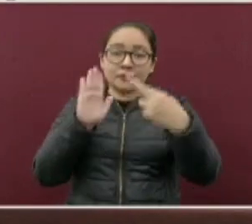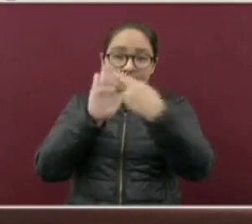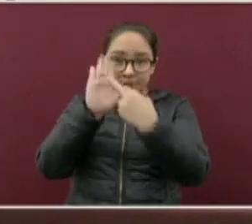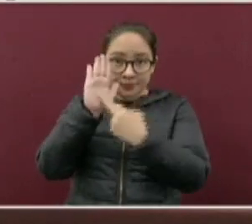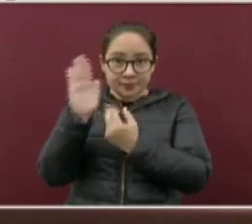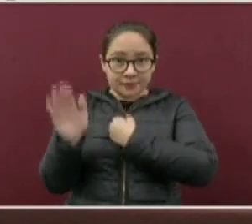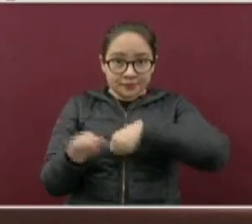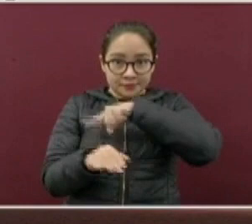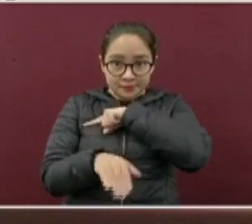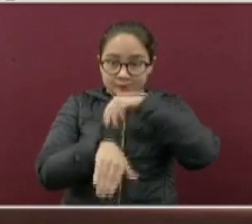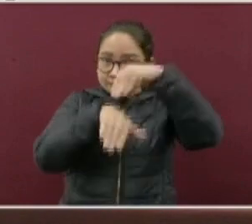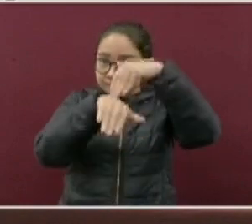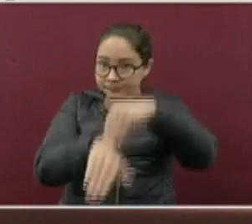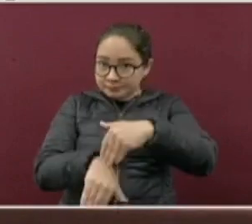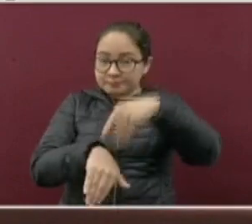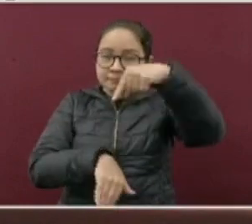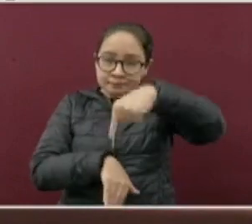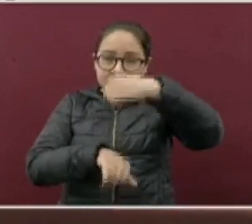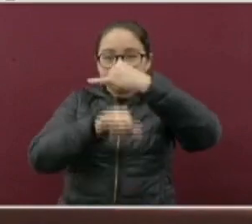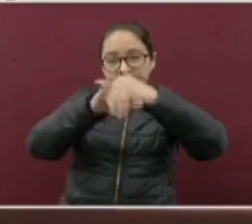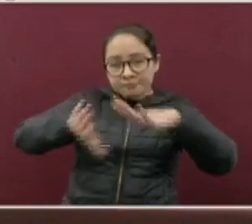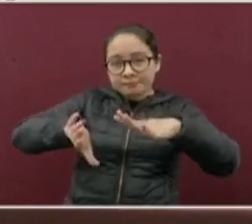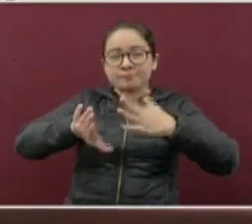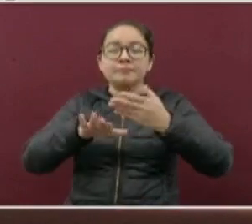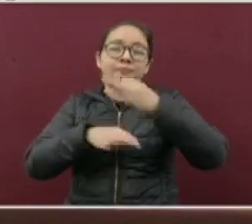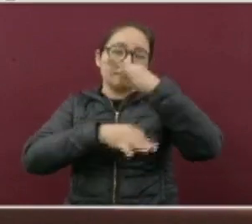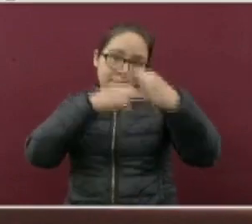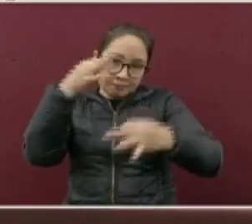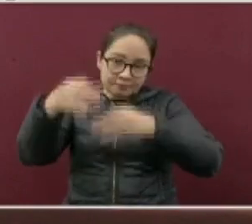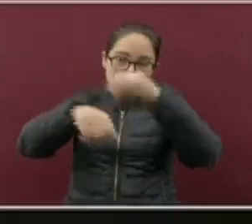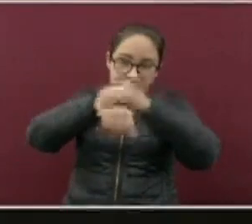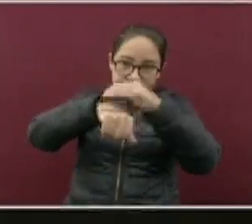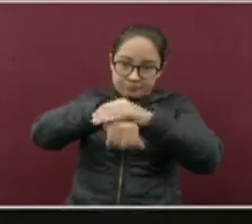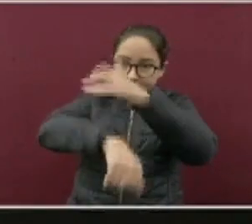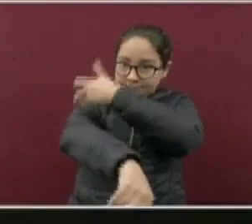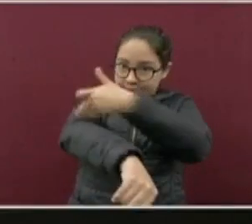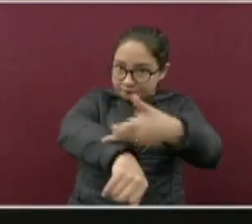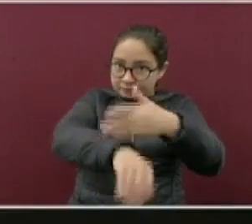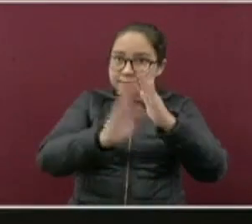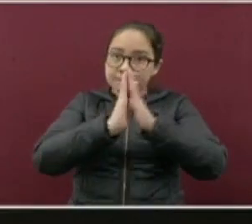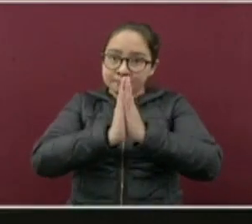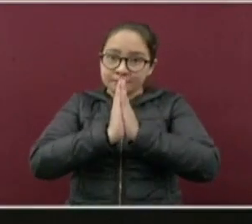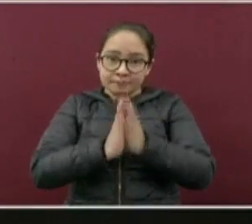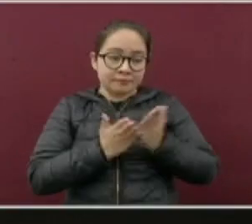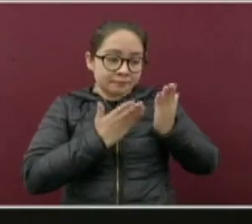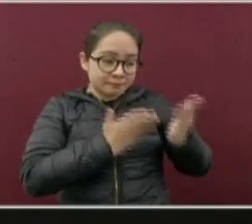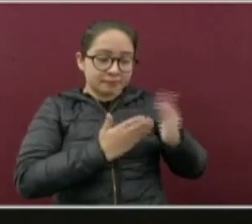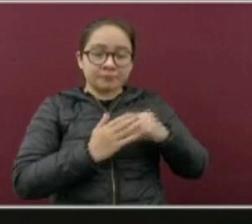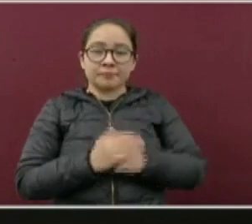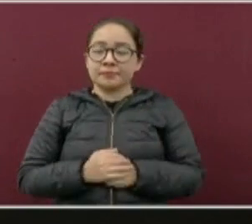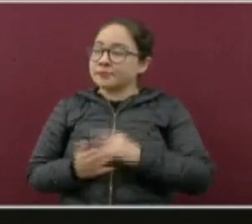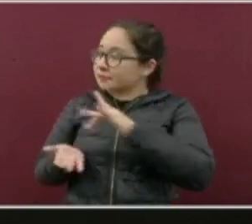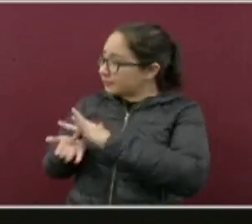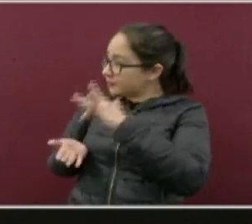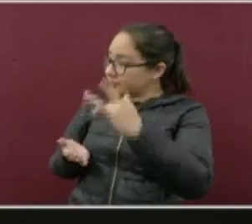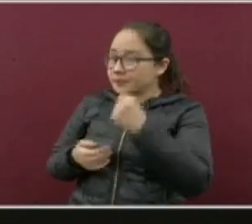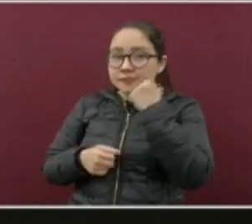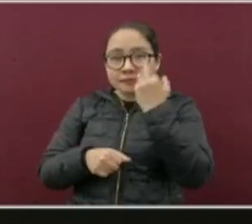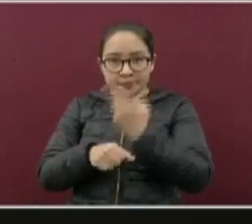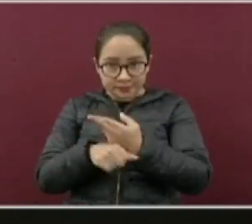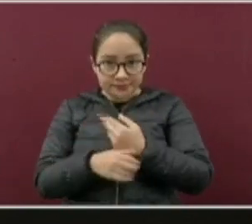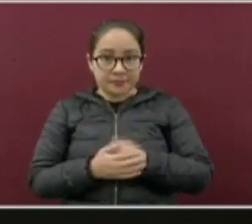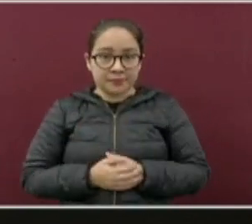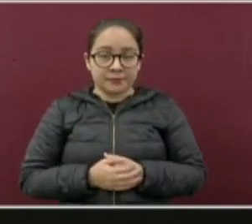recomendaciones y a compartir esta información con su familia y con los amigos. Adelante, doctor Espejo. Muchas gracias, secretario. Con su